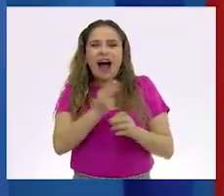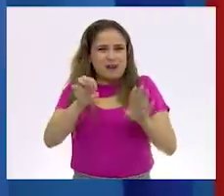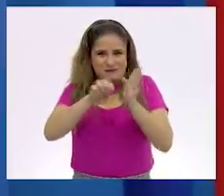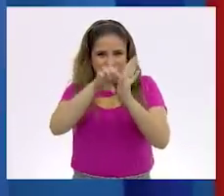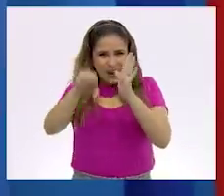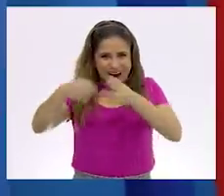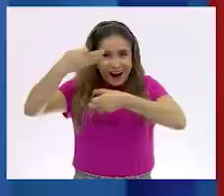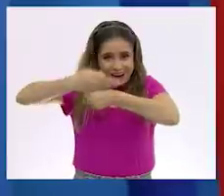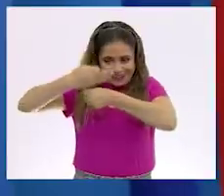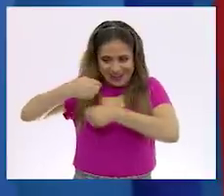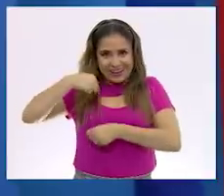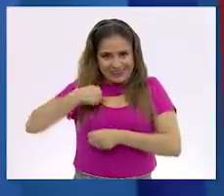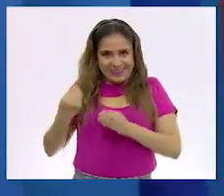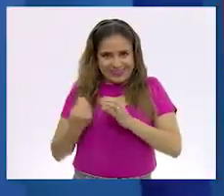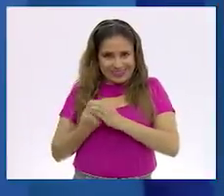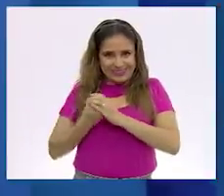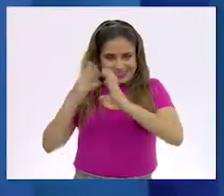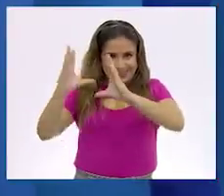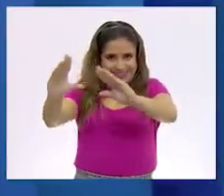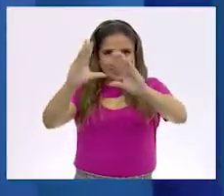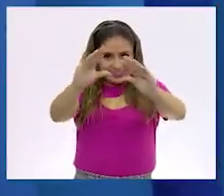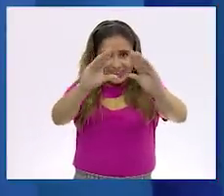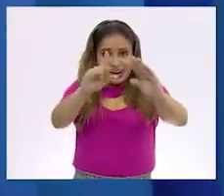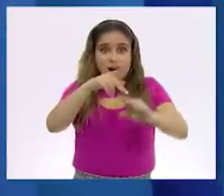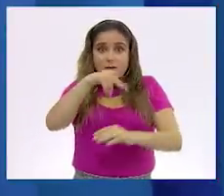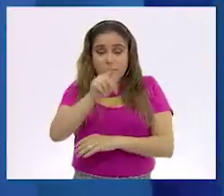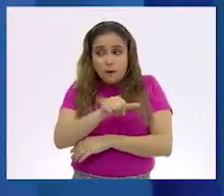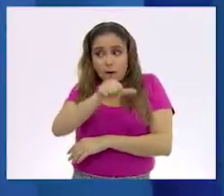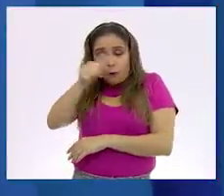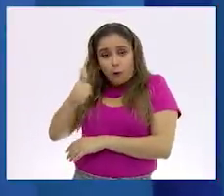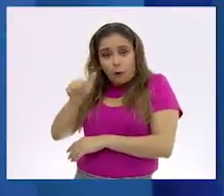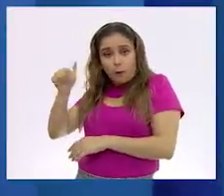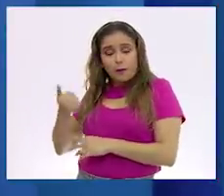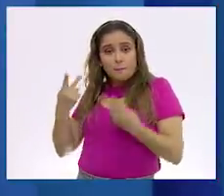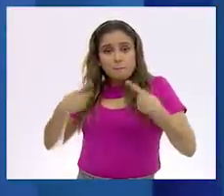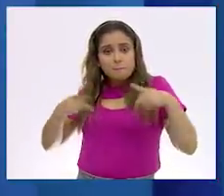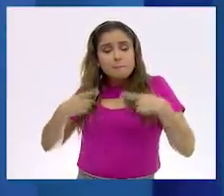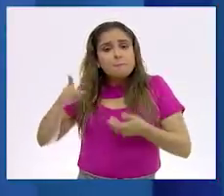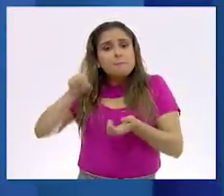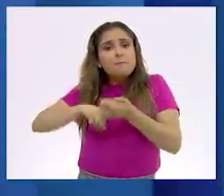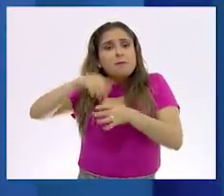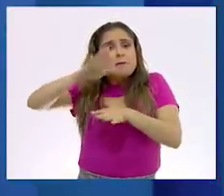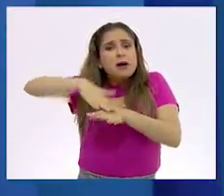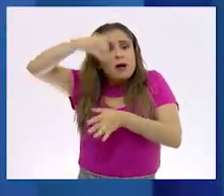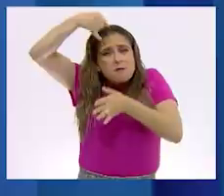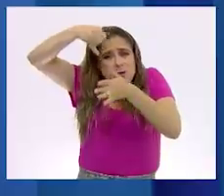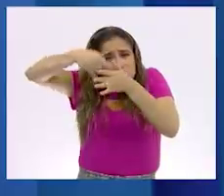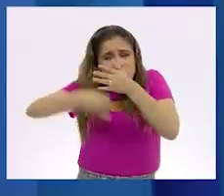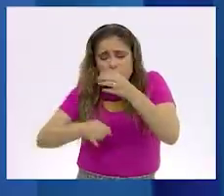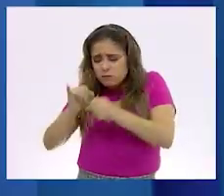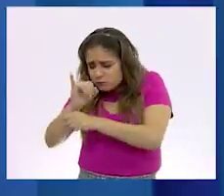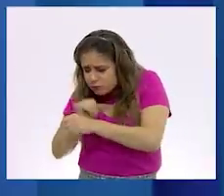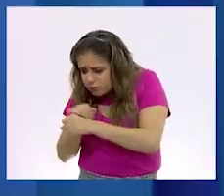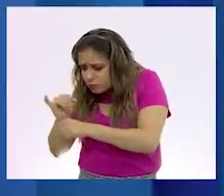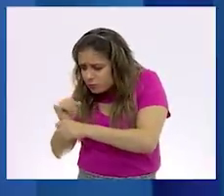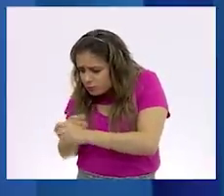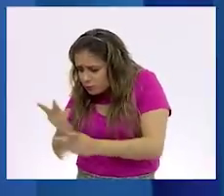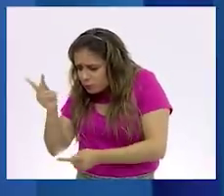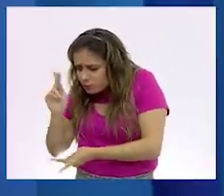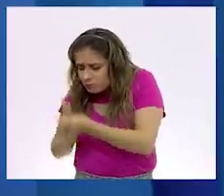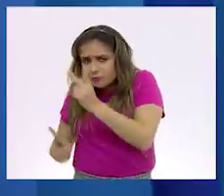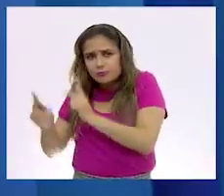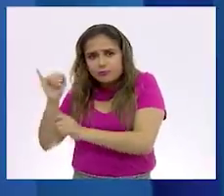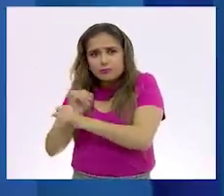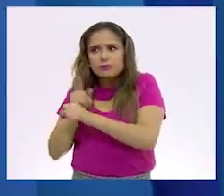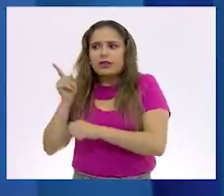parte de una clase, pero muchas de las personas que estudiaron a las plantas antes que nosotros tenían otro motivo para